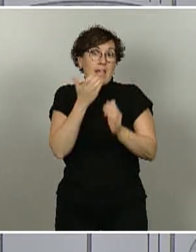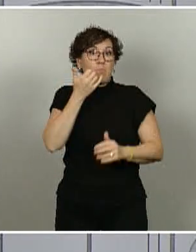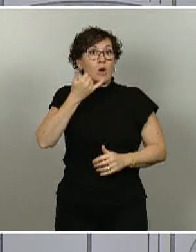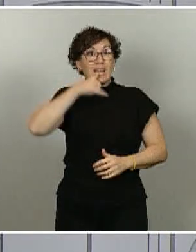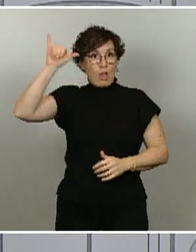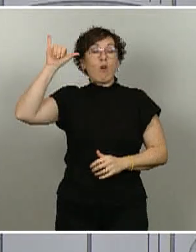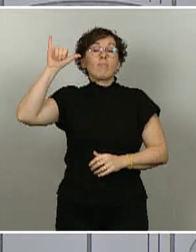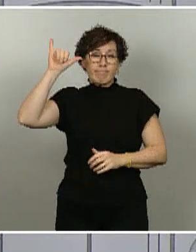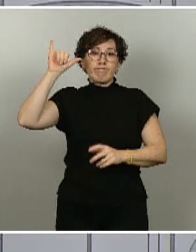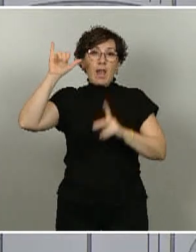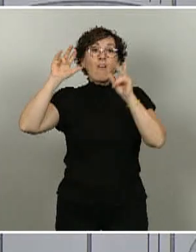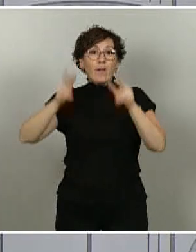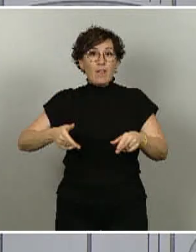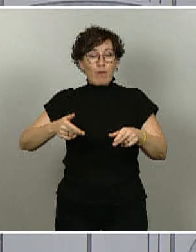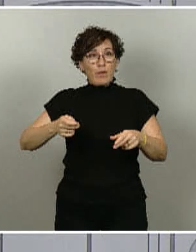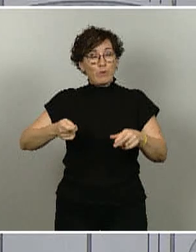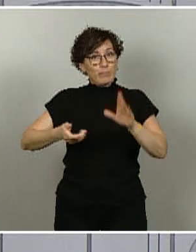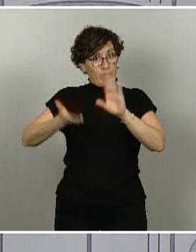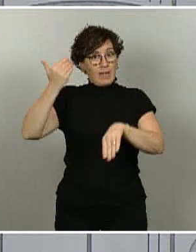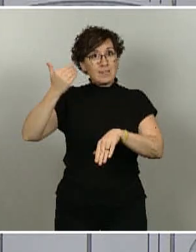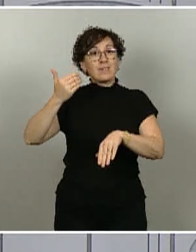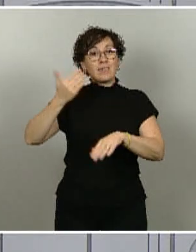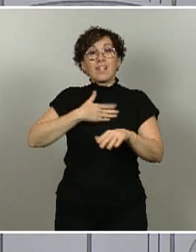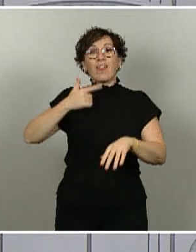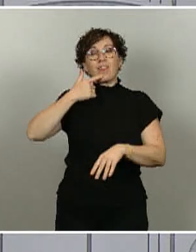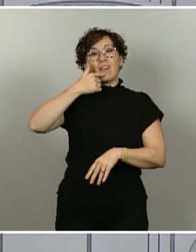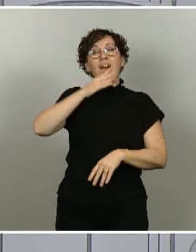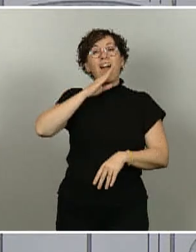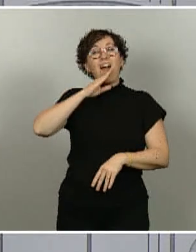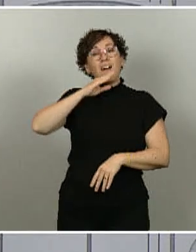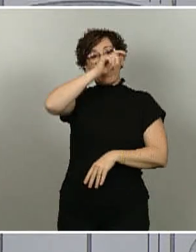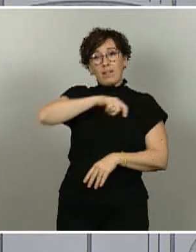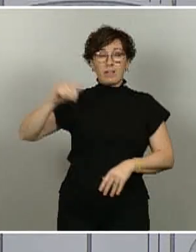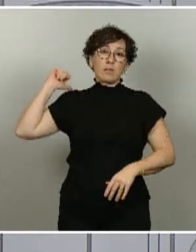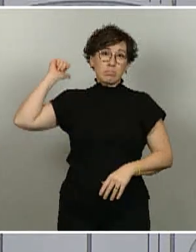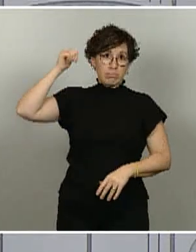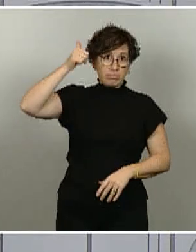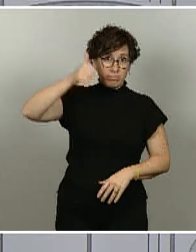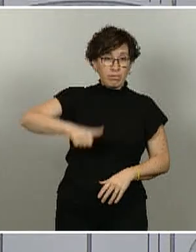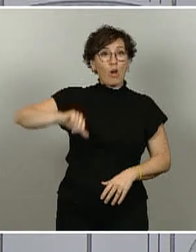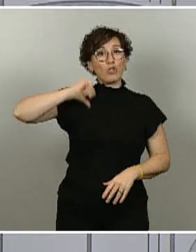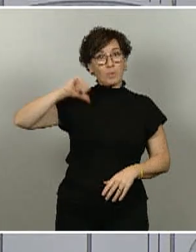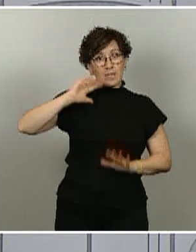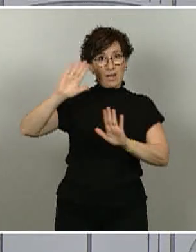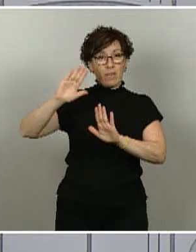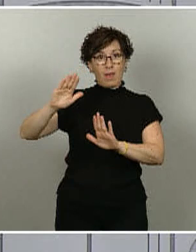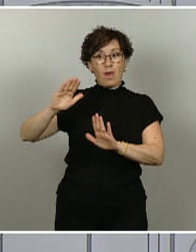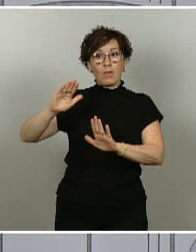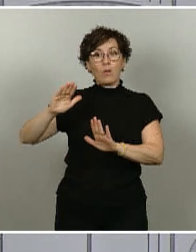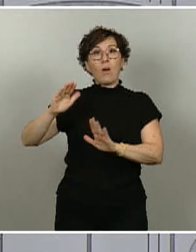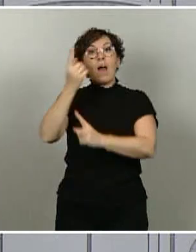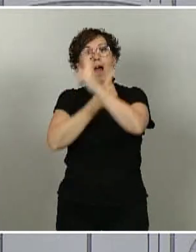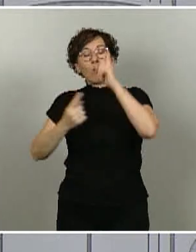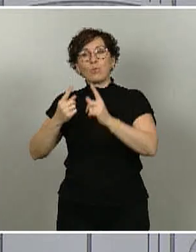más, que son aquellos que han estado hospitalizados tiempo y que ahora mismo están o saliendo del hospital